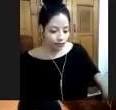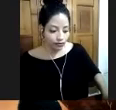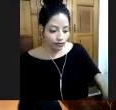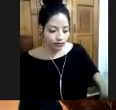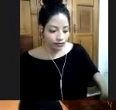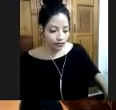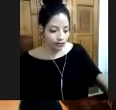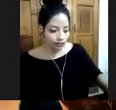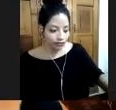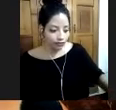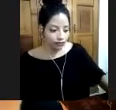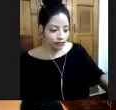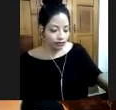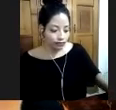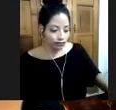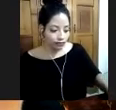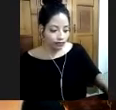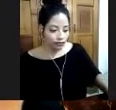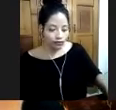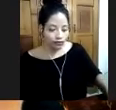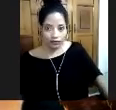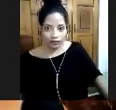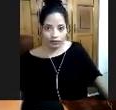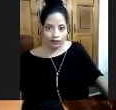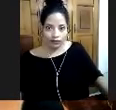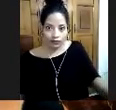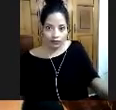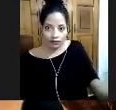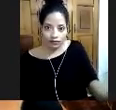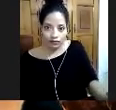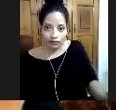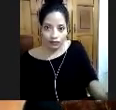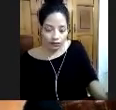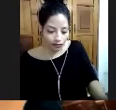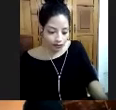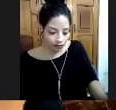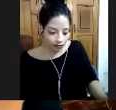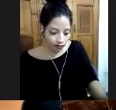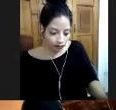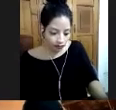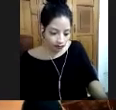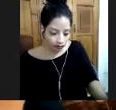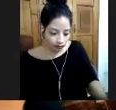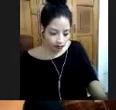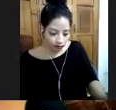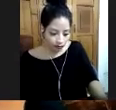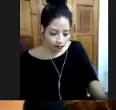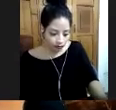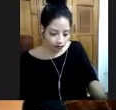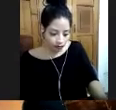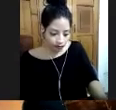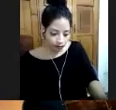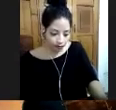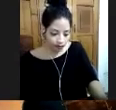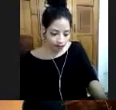largo plazo se está viendo un poco no muy sostenible, porque el gobierno